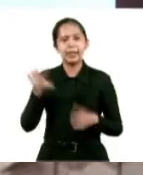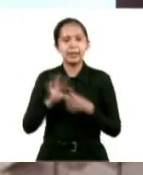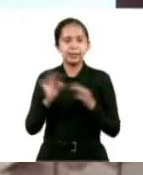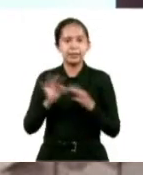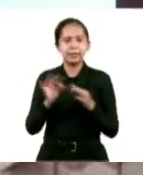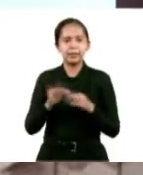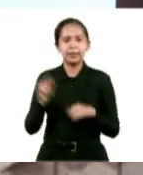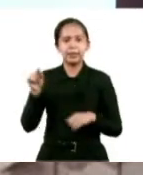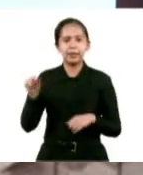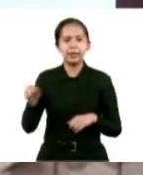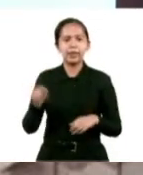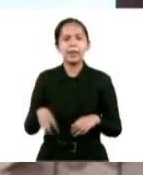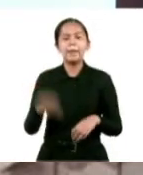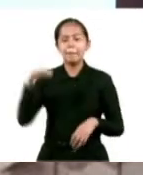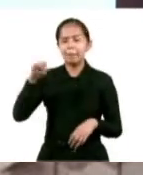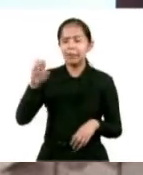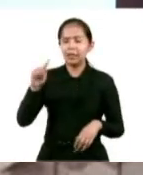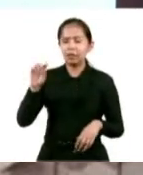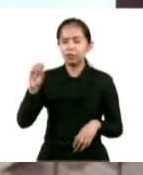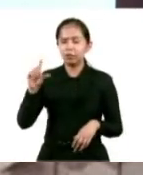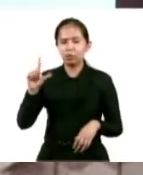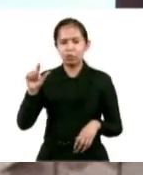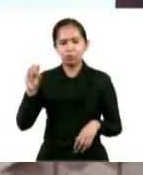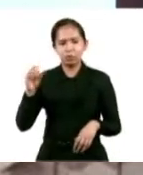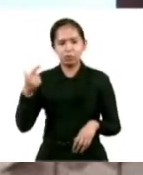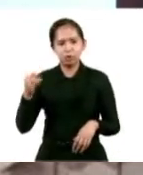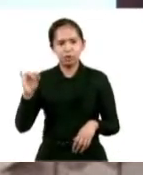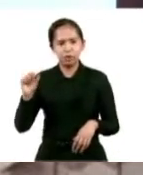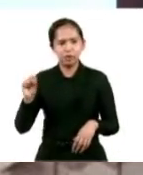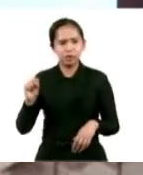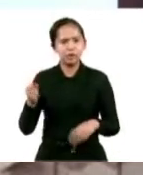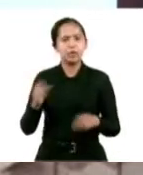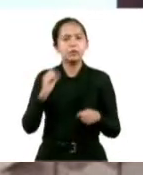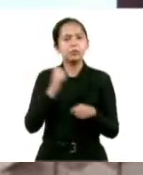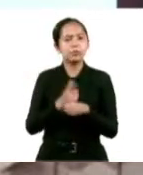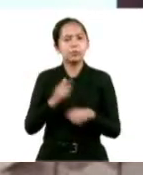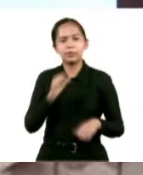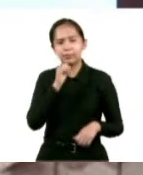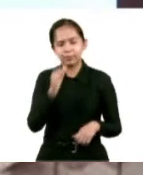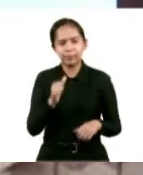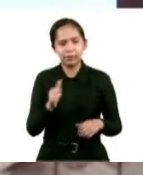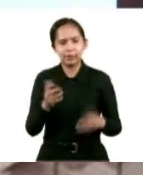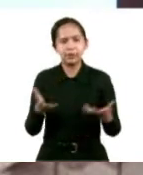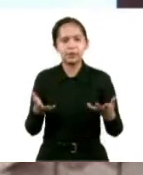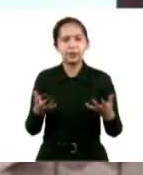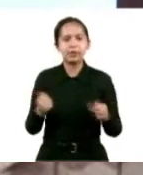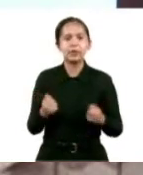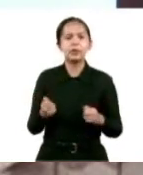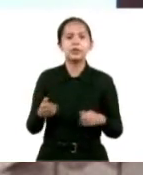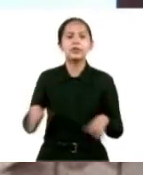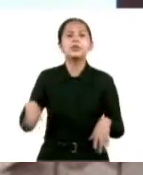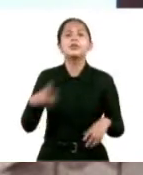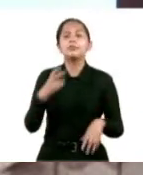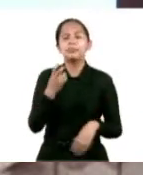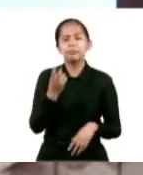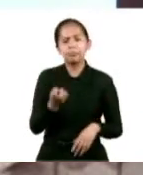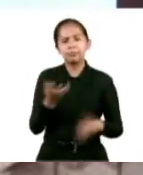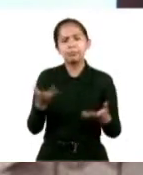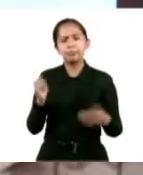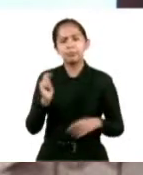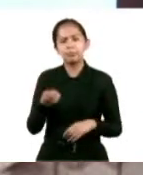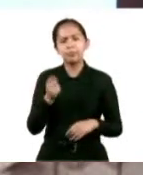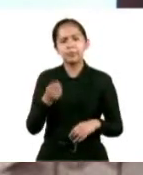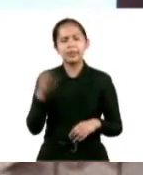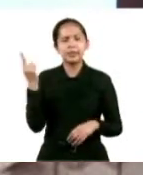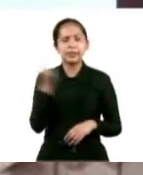no determina metodologías para establecer criterios de deformación, incluso establece que debe